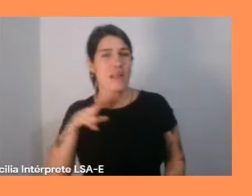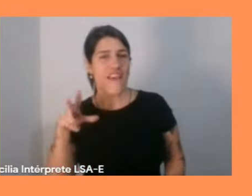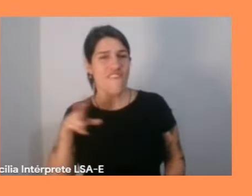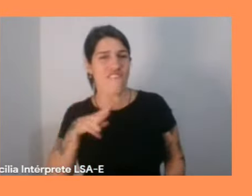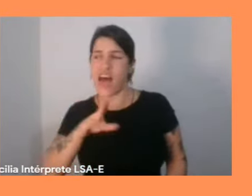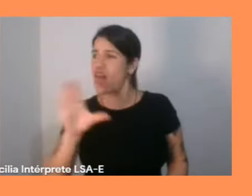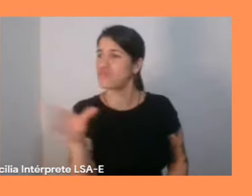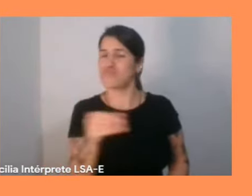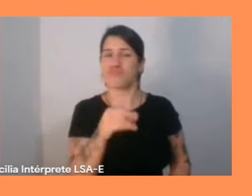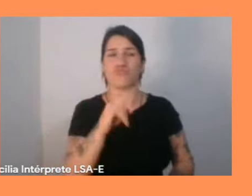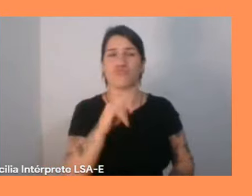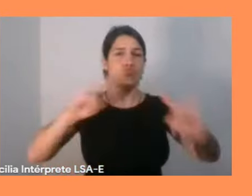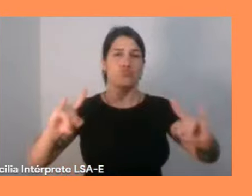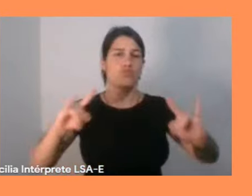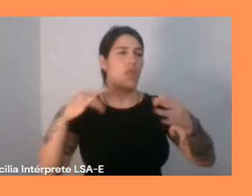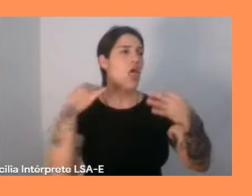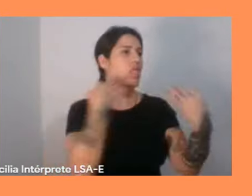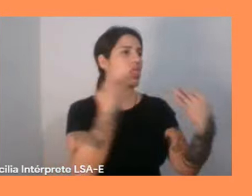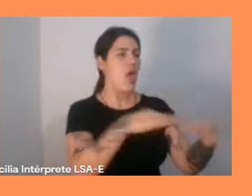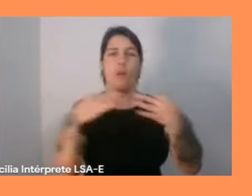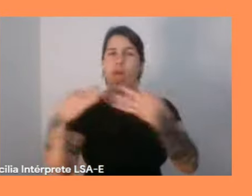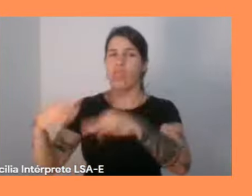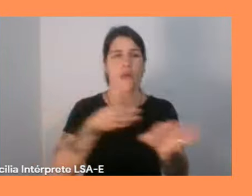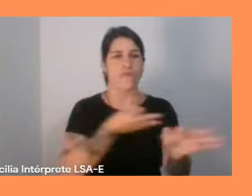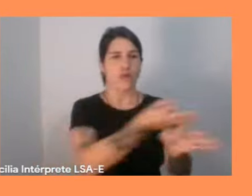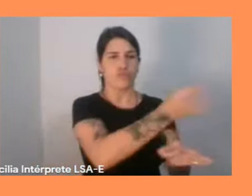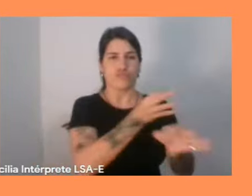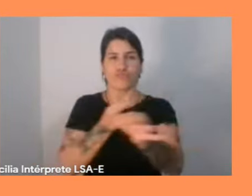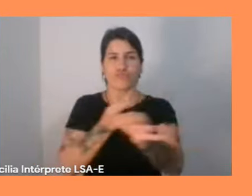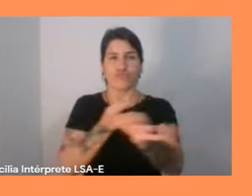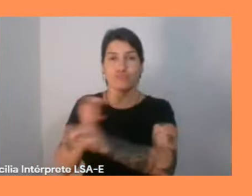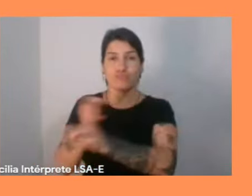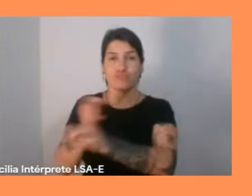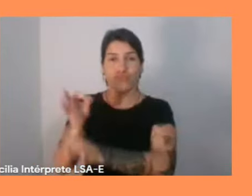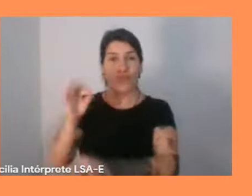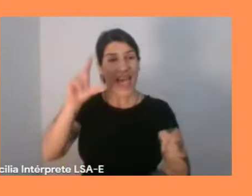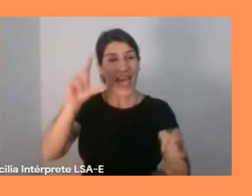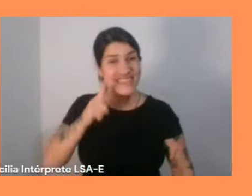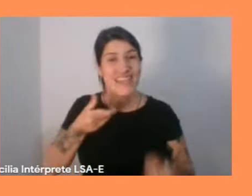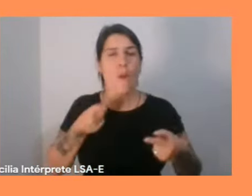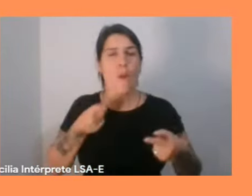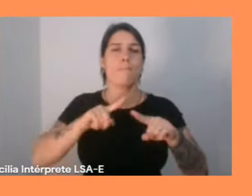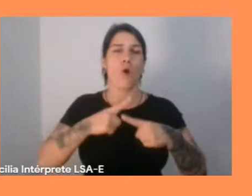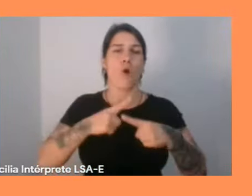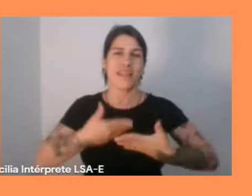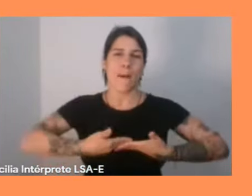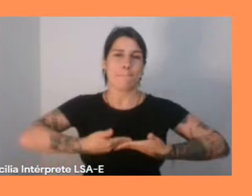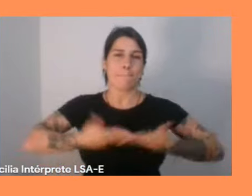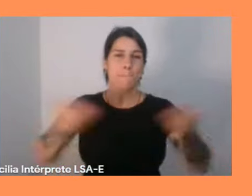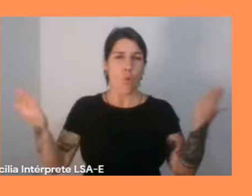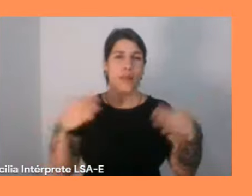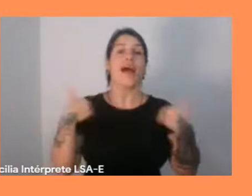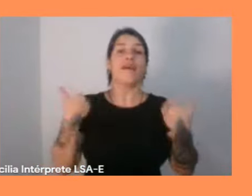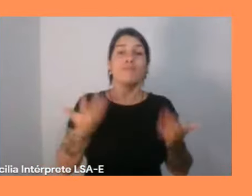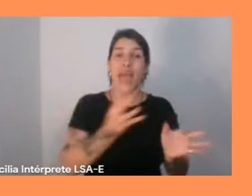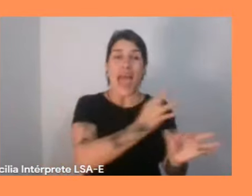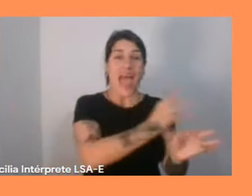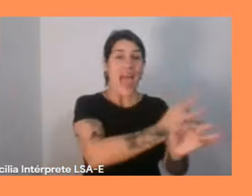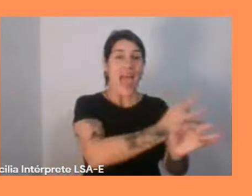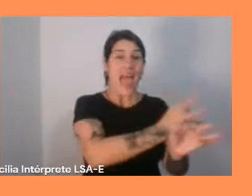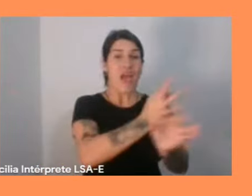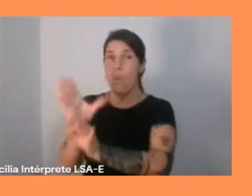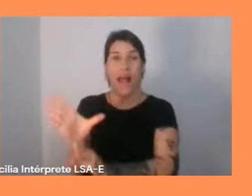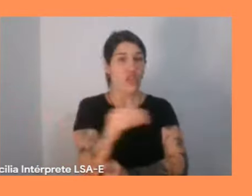maneras, desde las escuelas, que todas, todos, todes, los estudiantes, las estudiantes, les